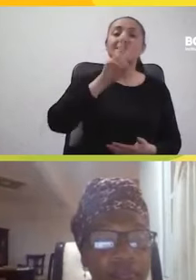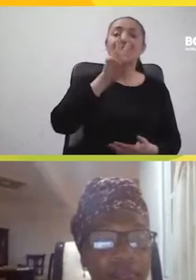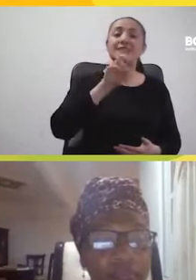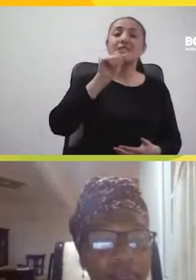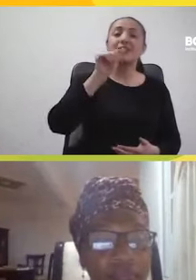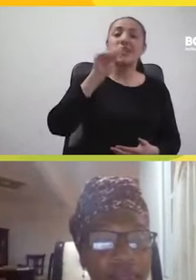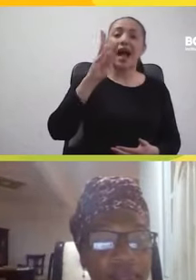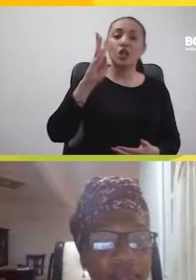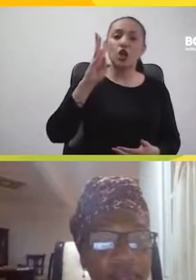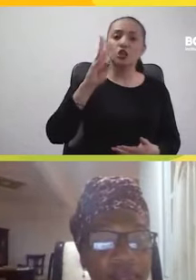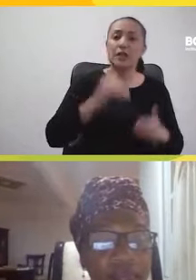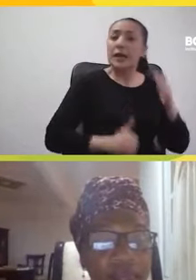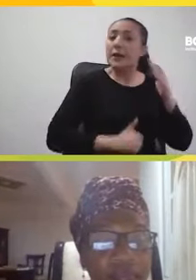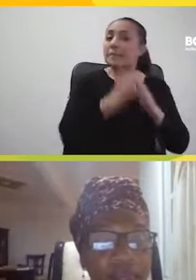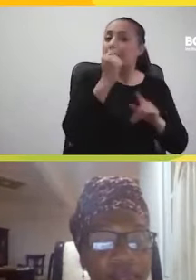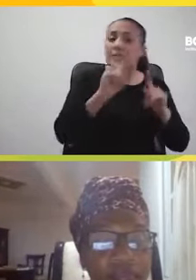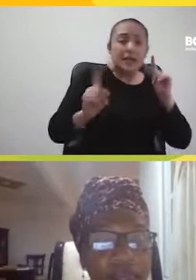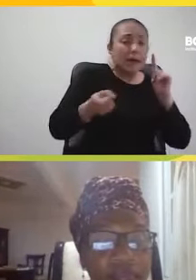primeras semillas